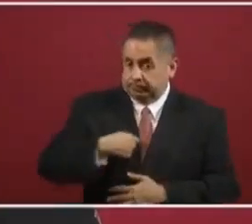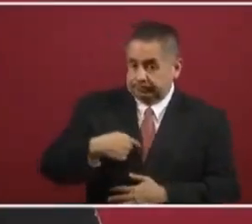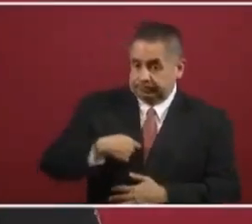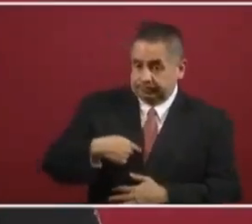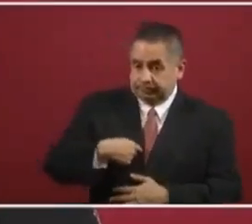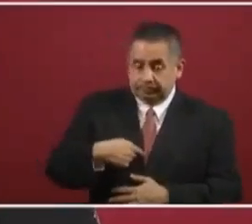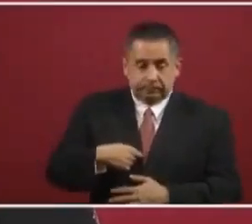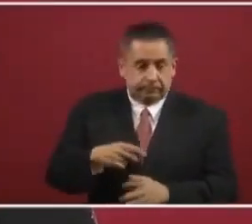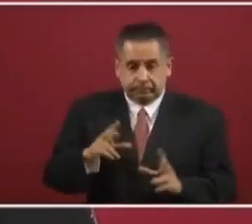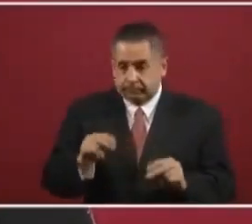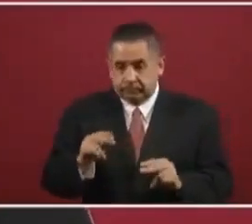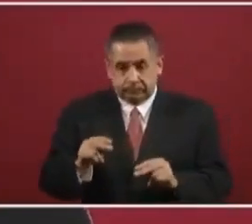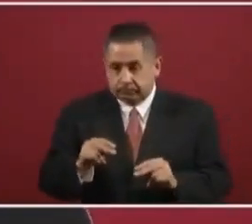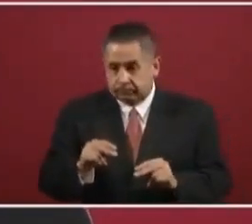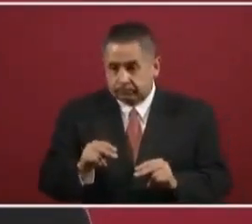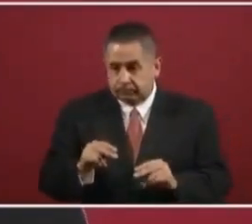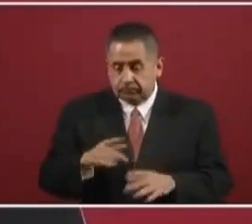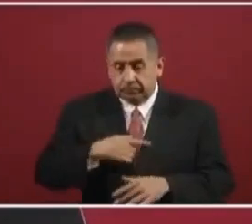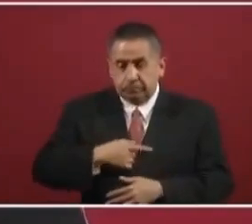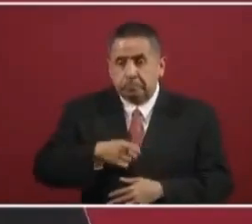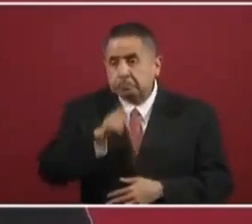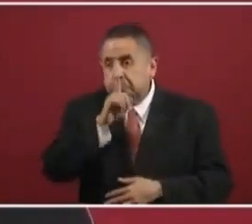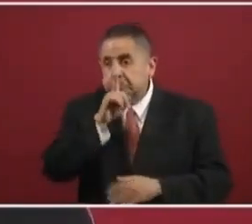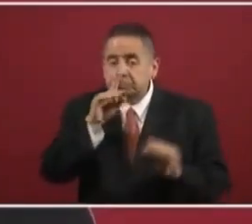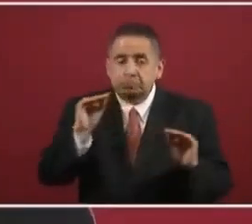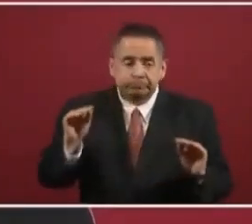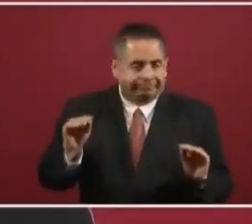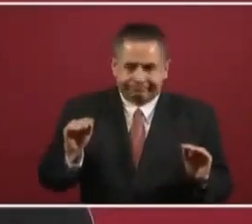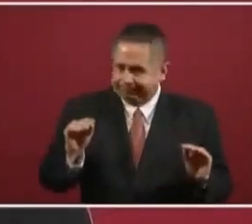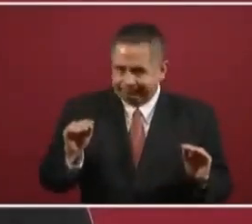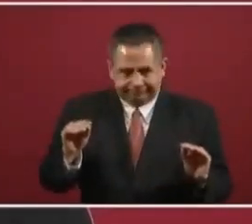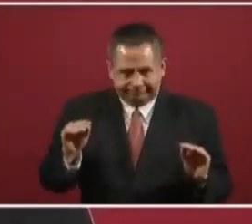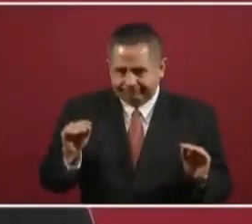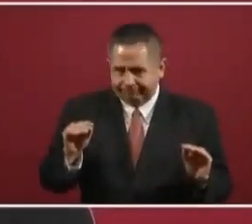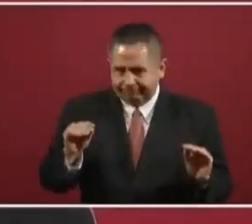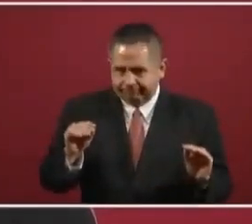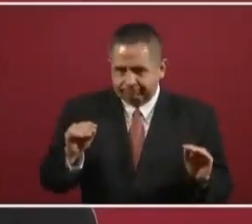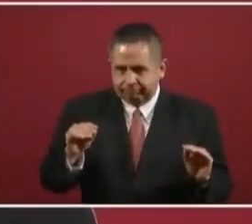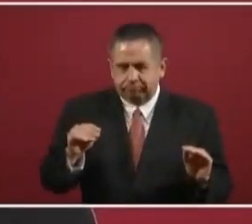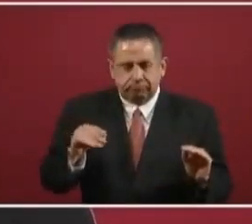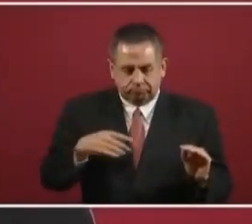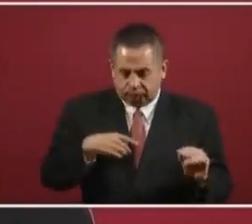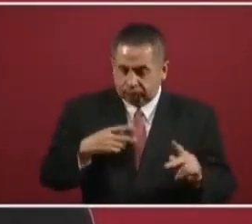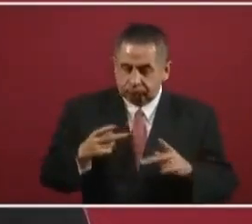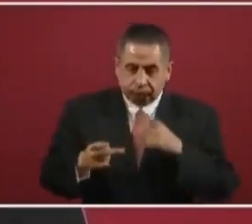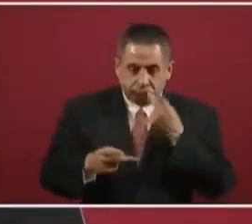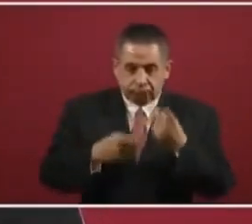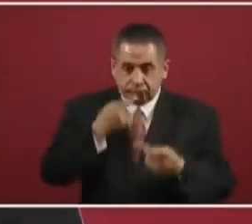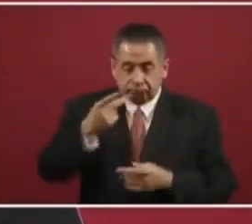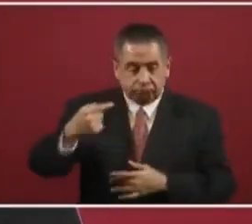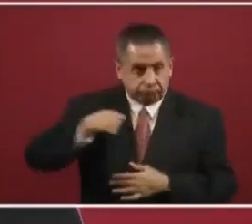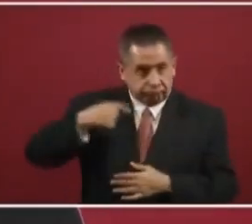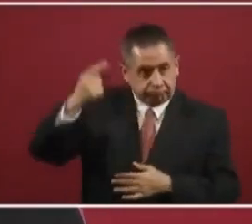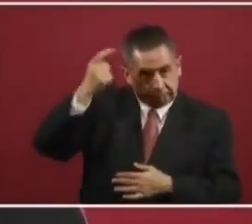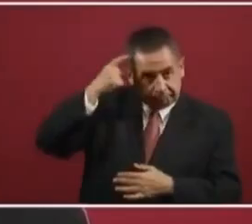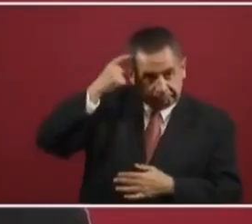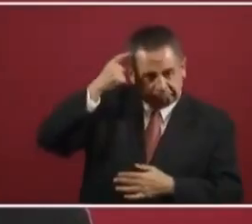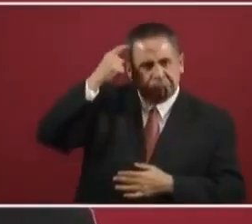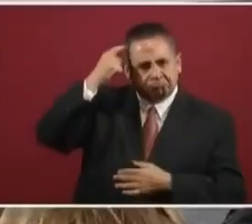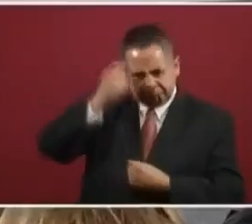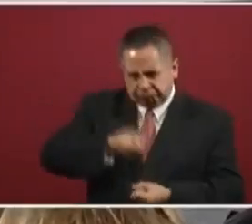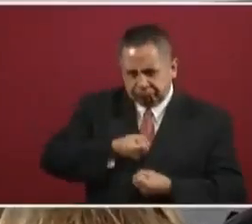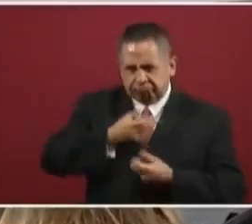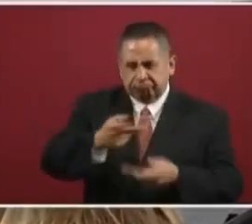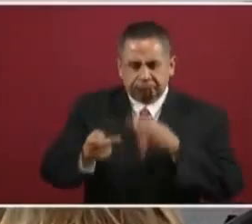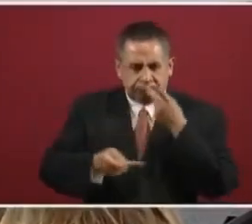yo no me voy a quedar callado Yo siempre digo lo que pienso